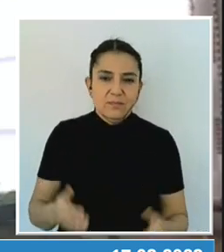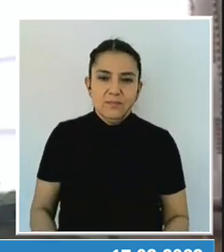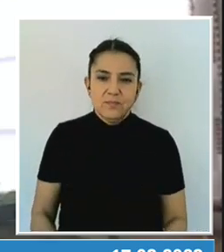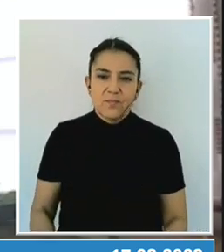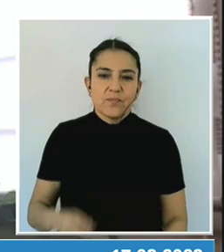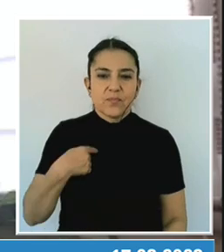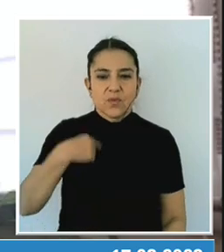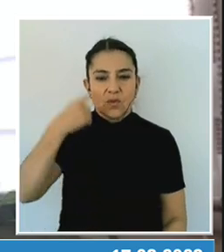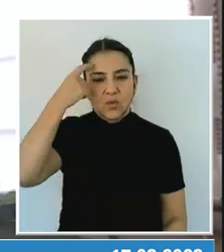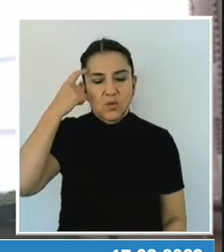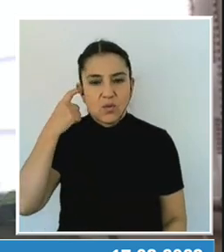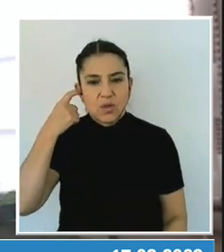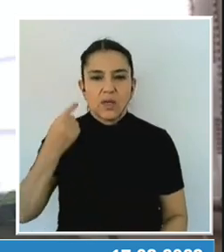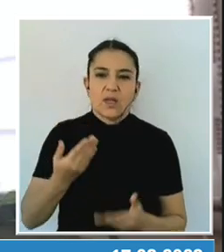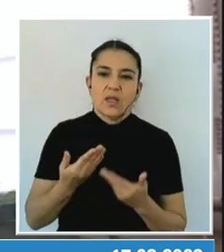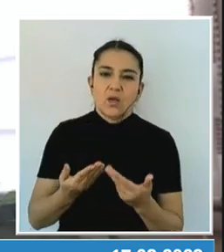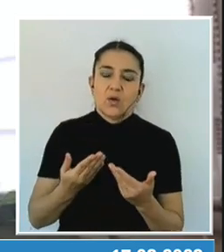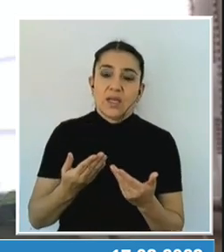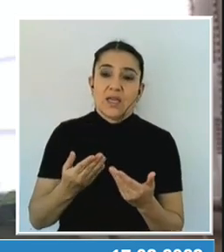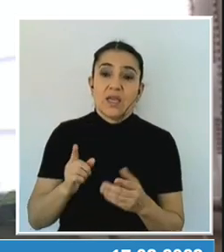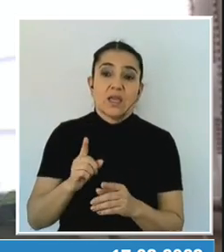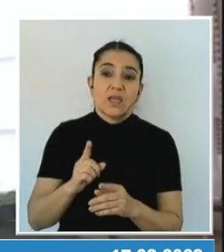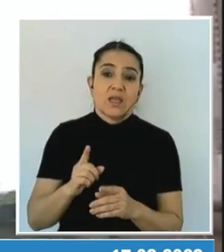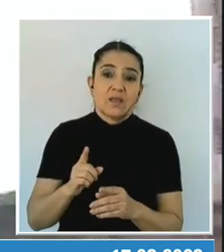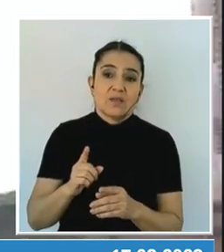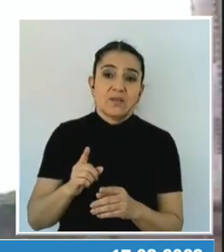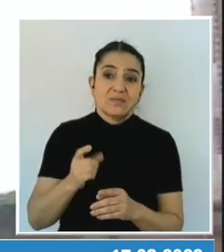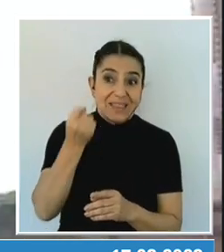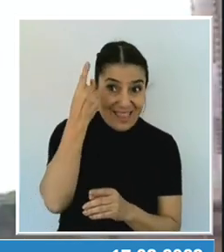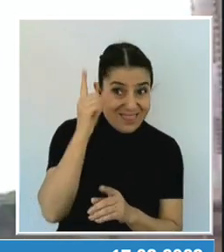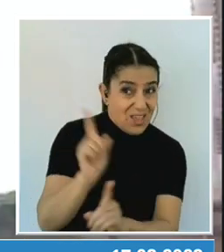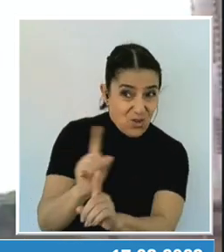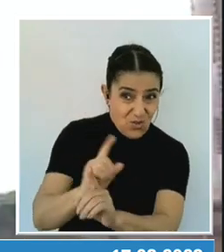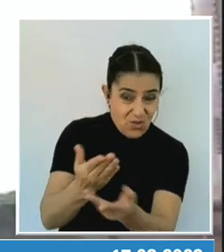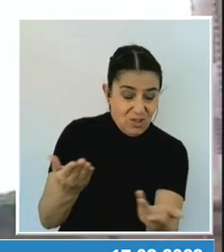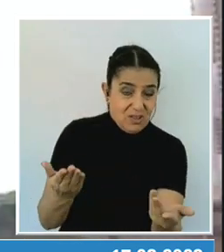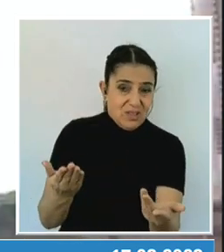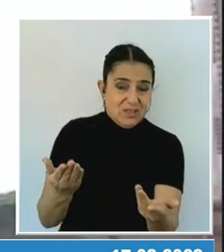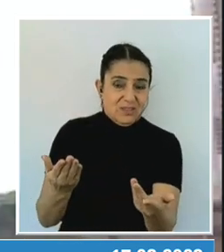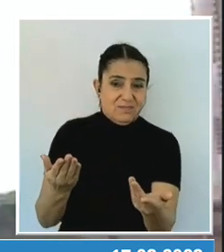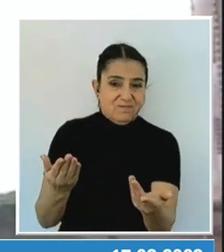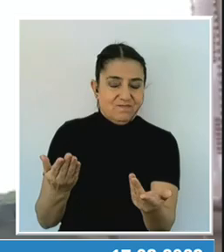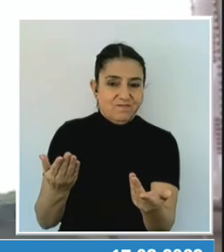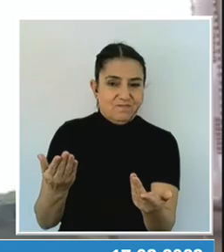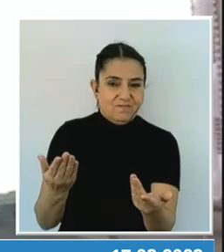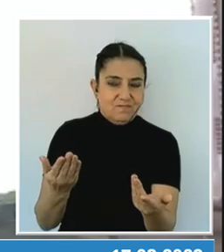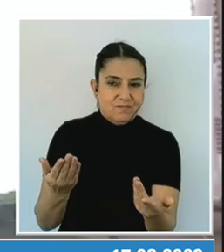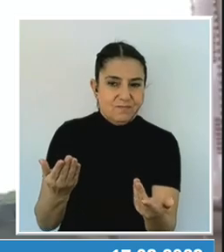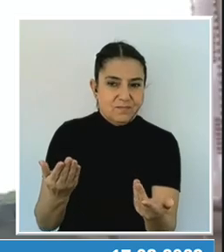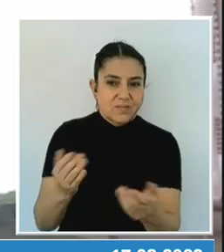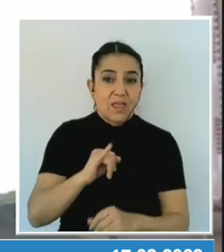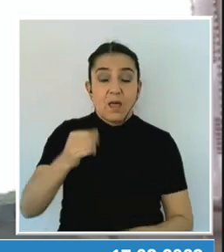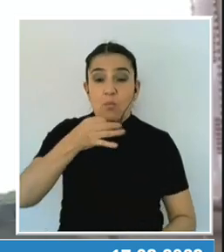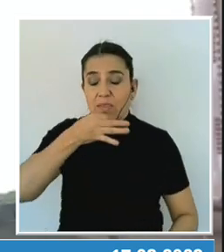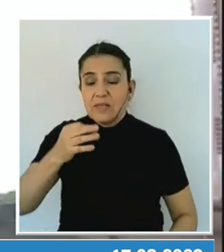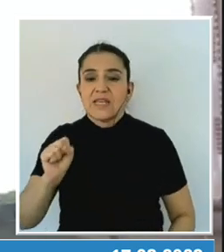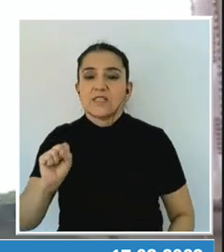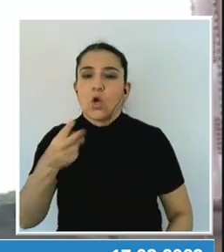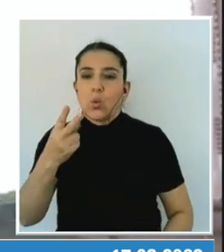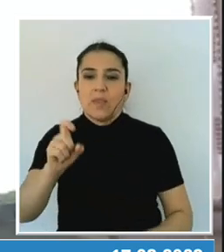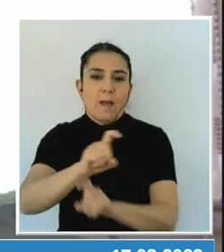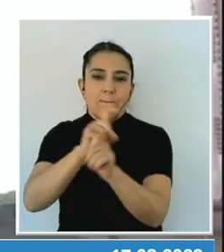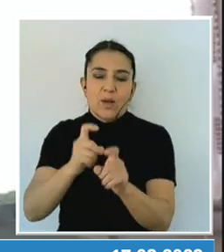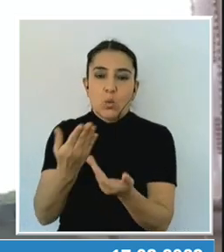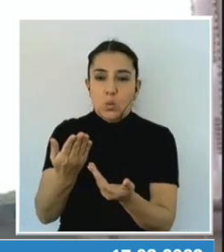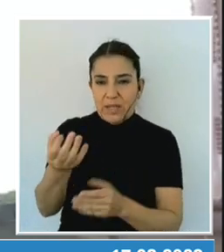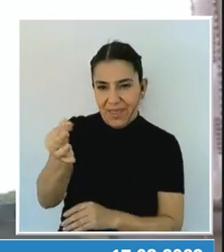fue malentendida, y después me voy a referir también a algo de la segunda pregunta que me hace